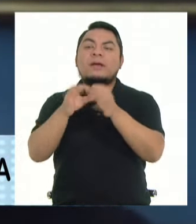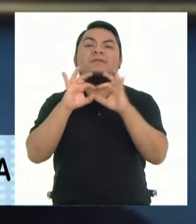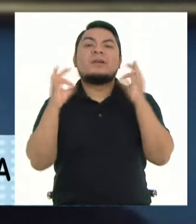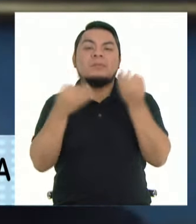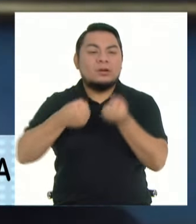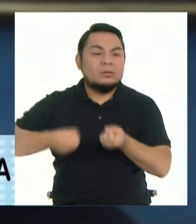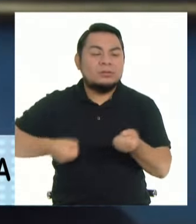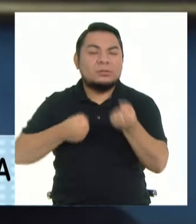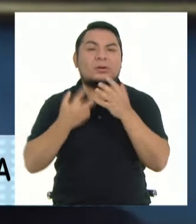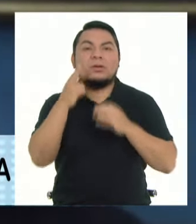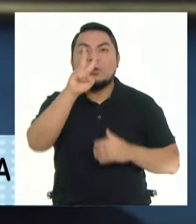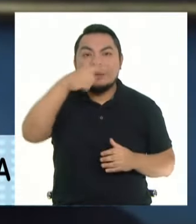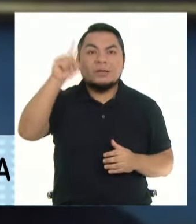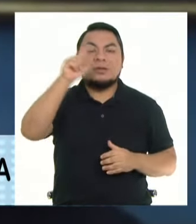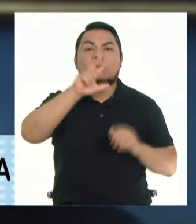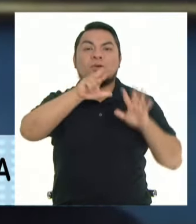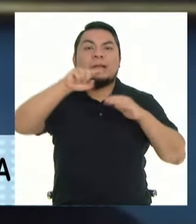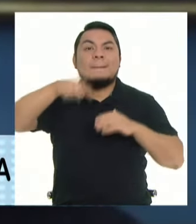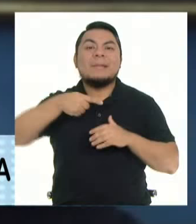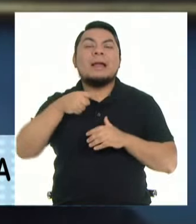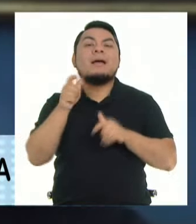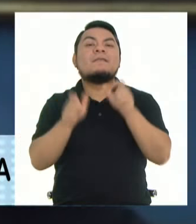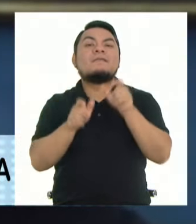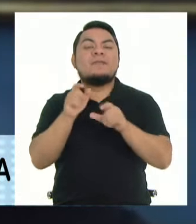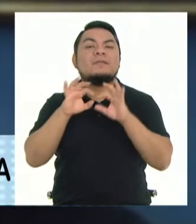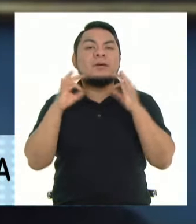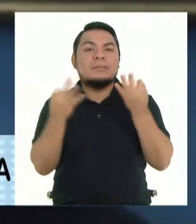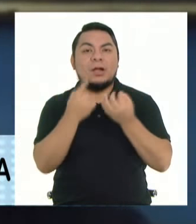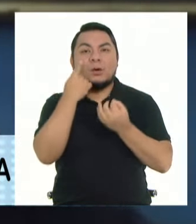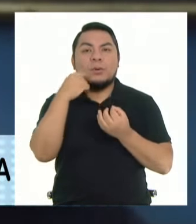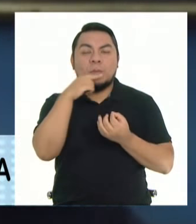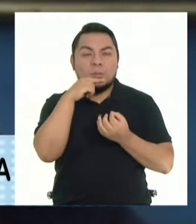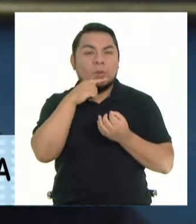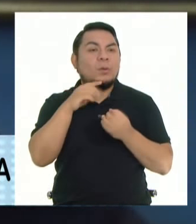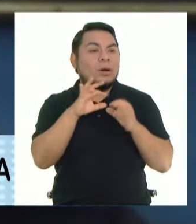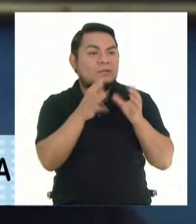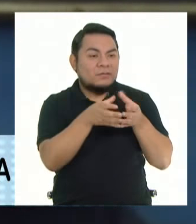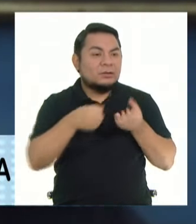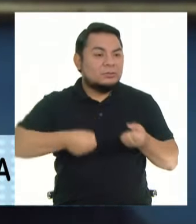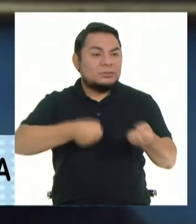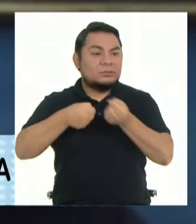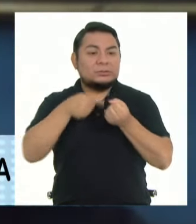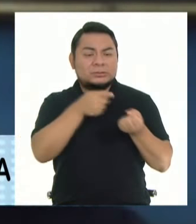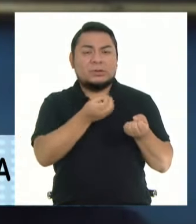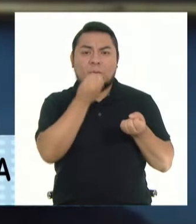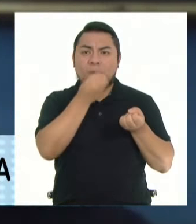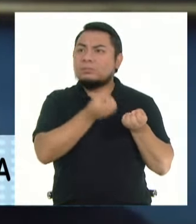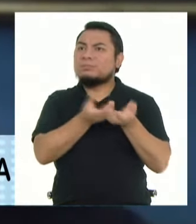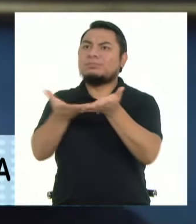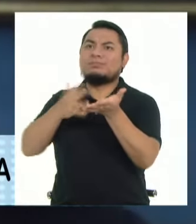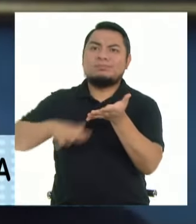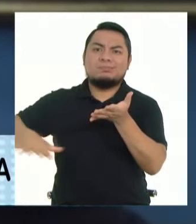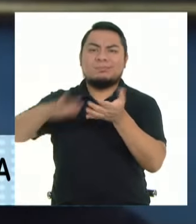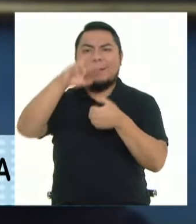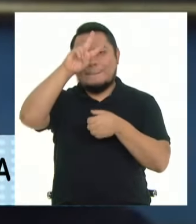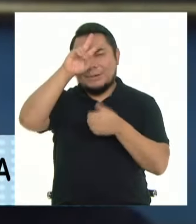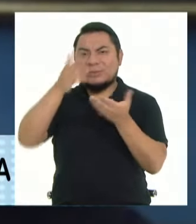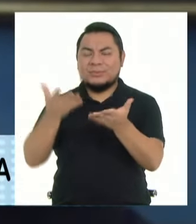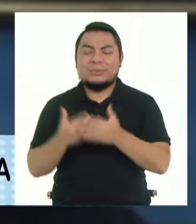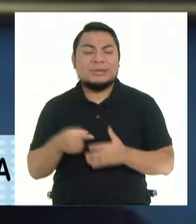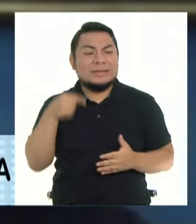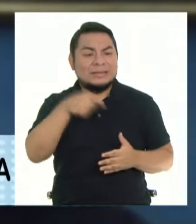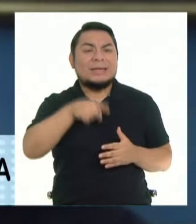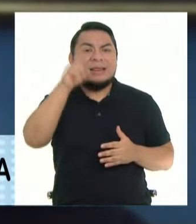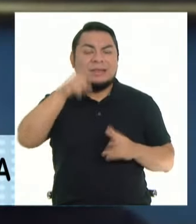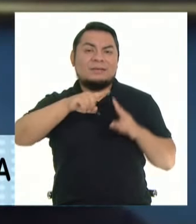los 2.200.000 familias de hombres y mujeres que alimentamos al país. Y por allí tiene que comenzar nuestro análisis en